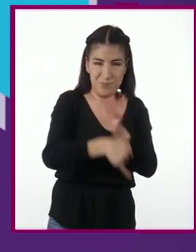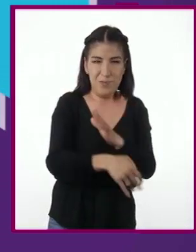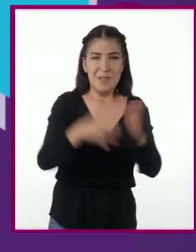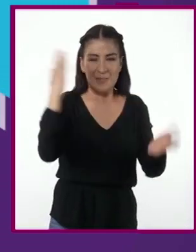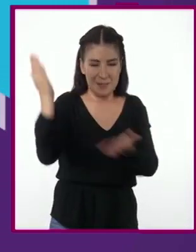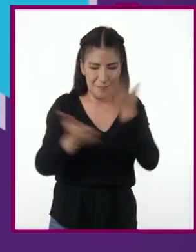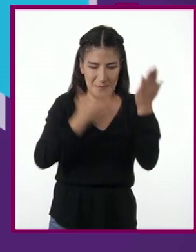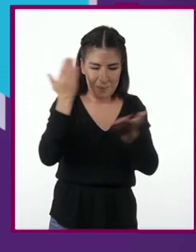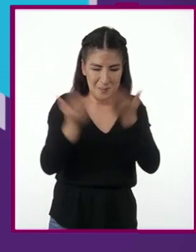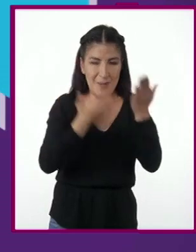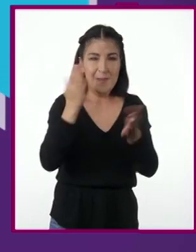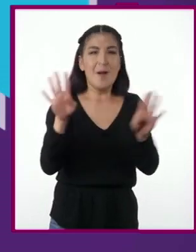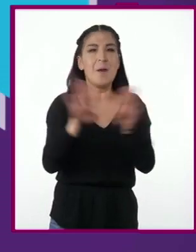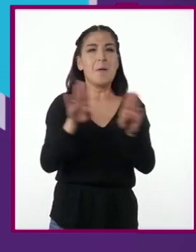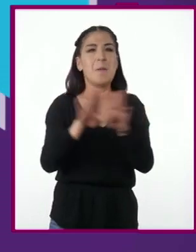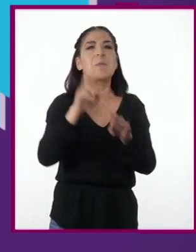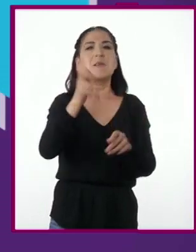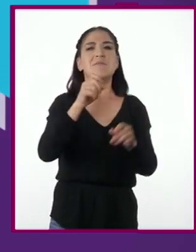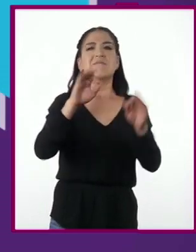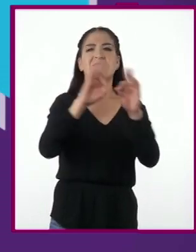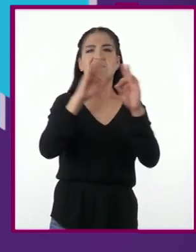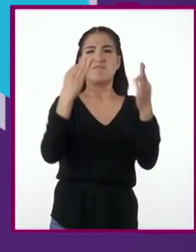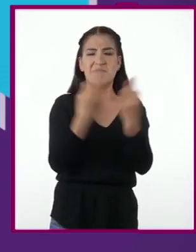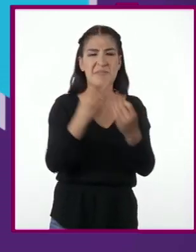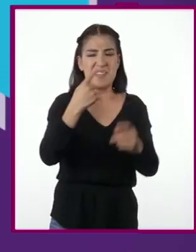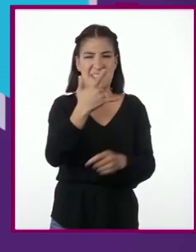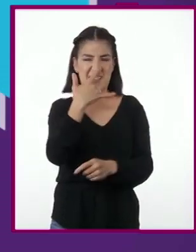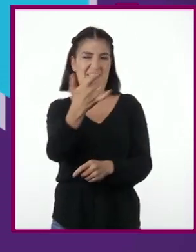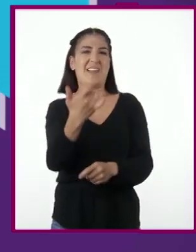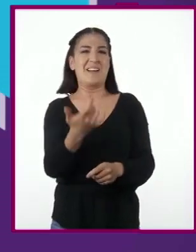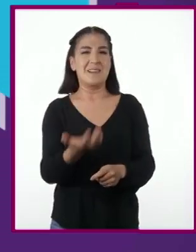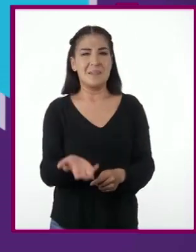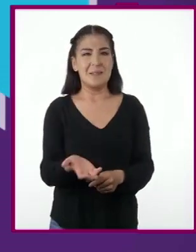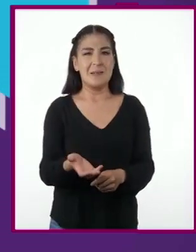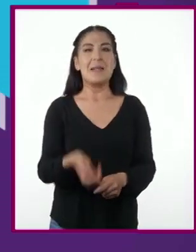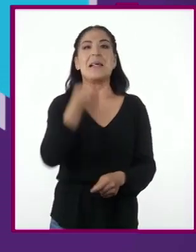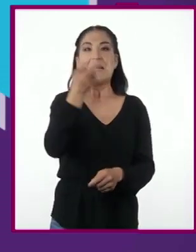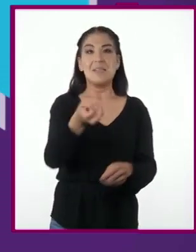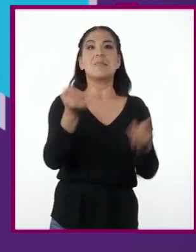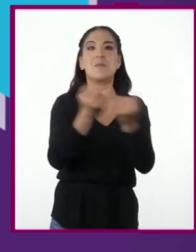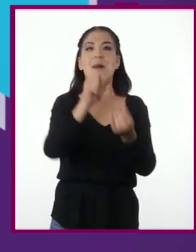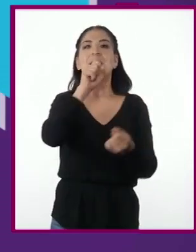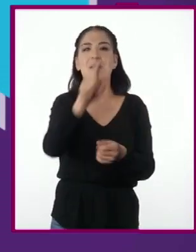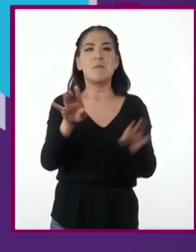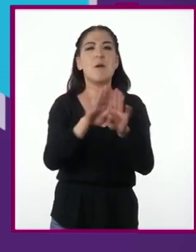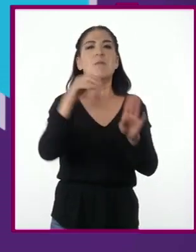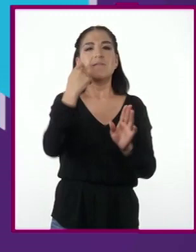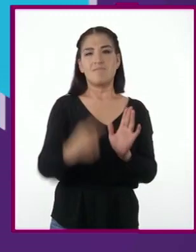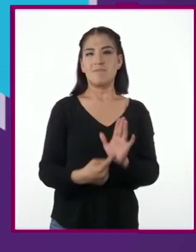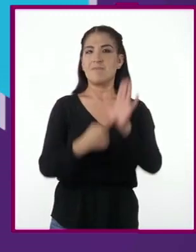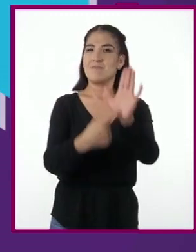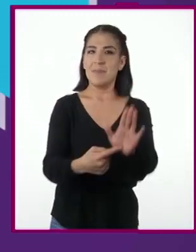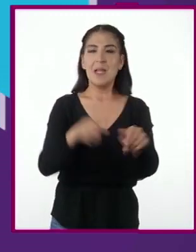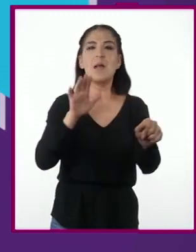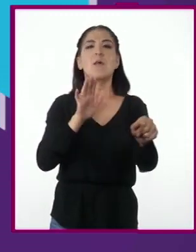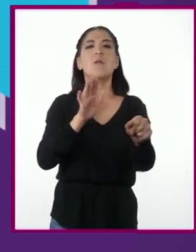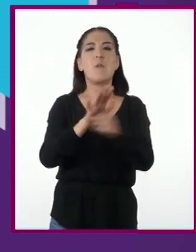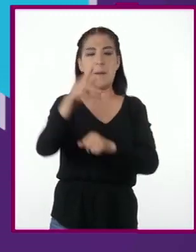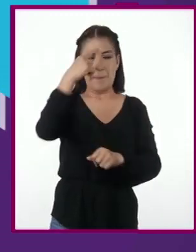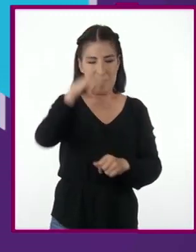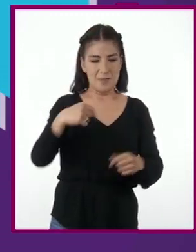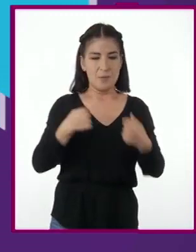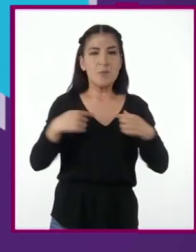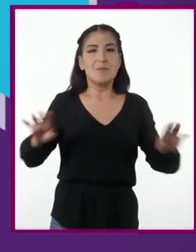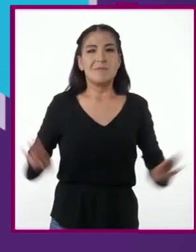haciendo inteligibles sus fenómenos. Igual que ella, pretende ofrecer al hombre un modo de actuar sobre